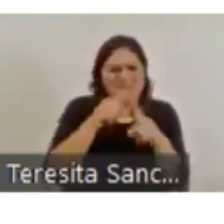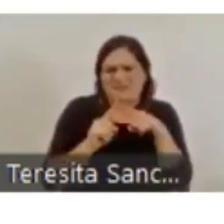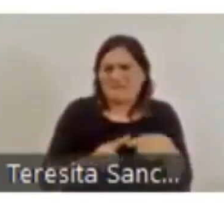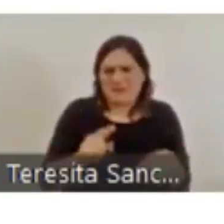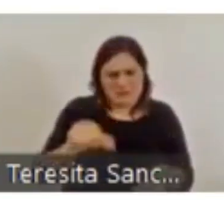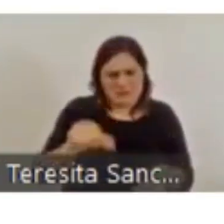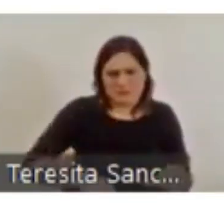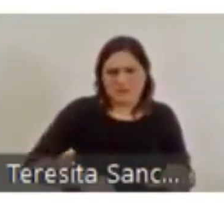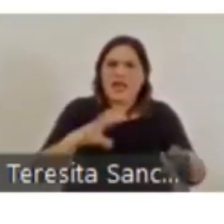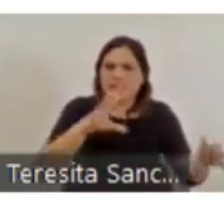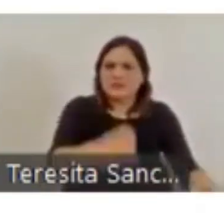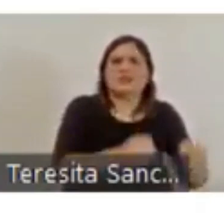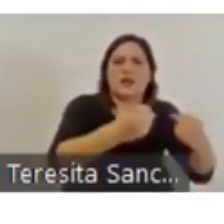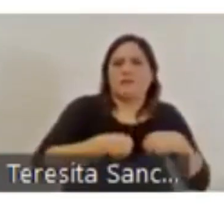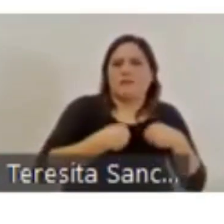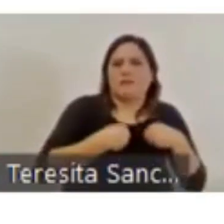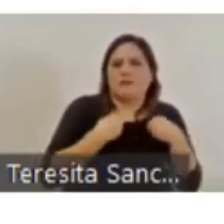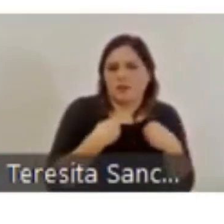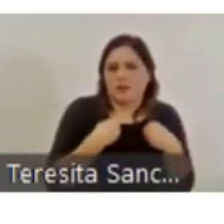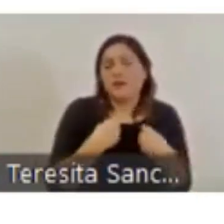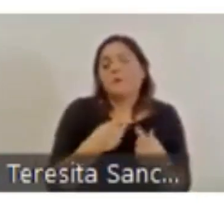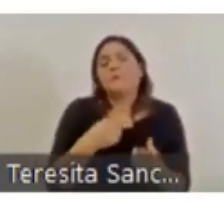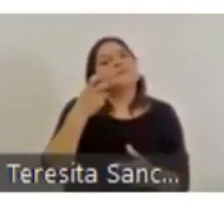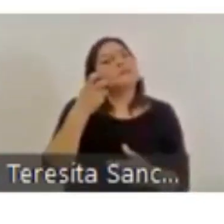es un parque genial,